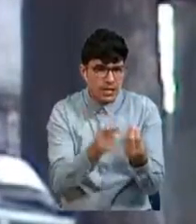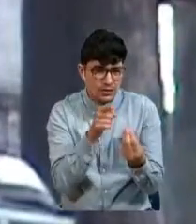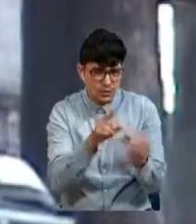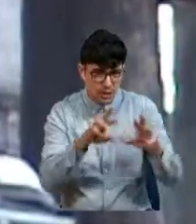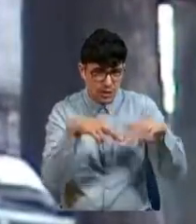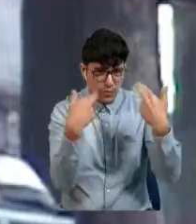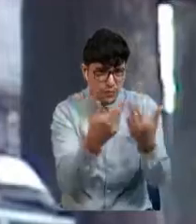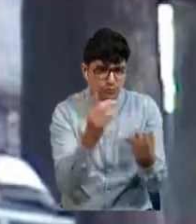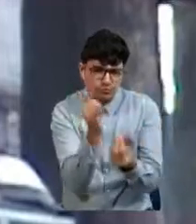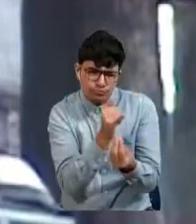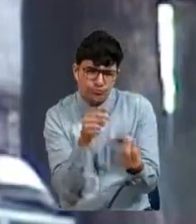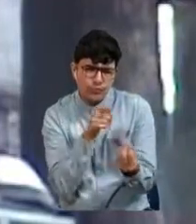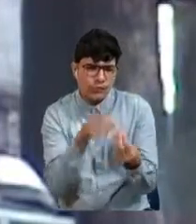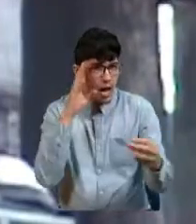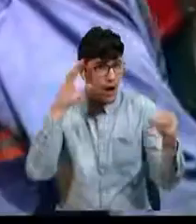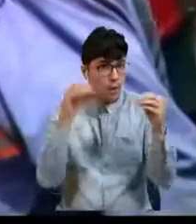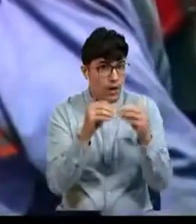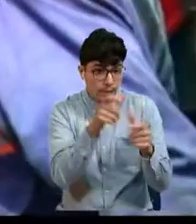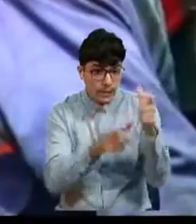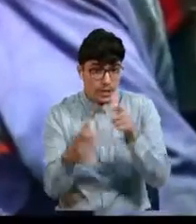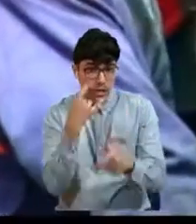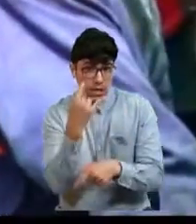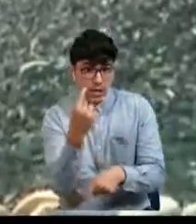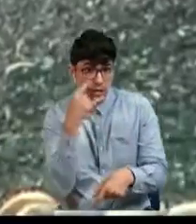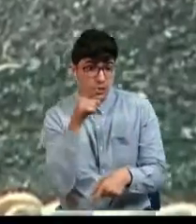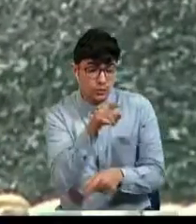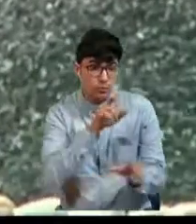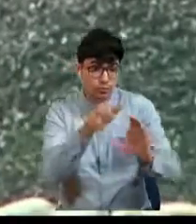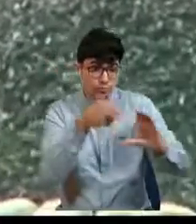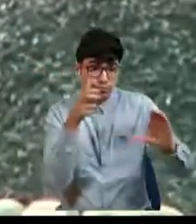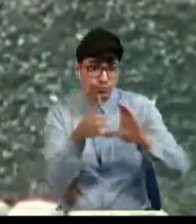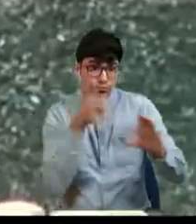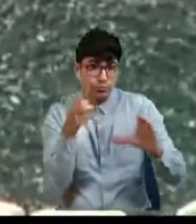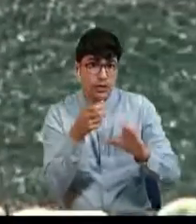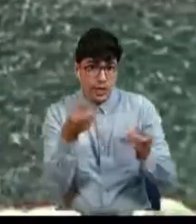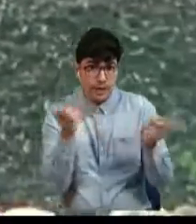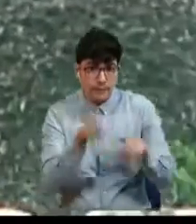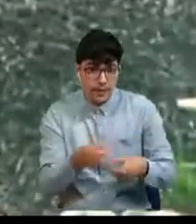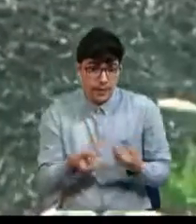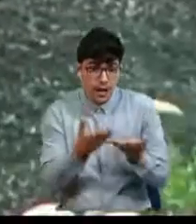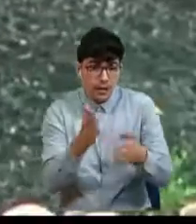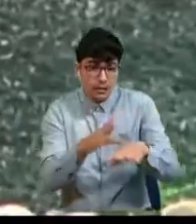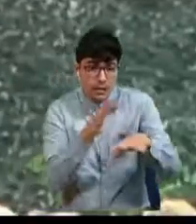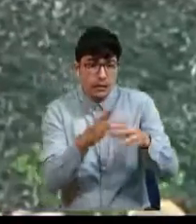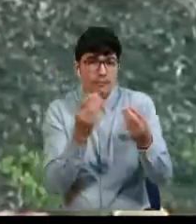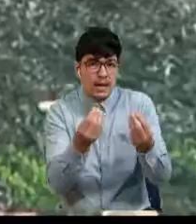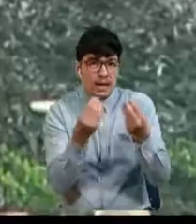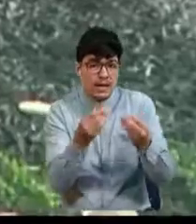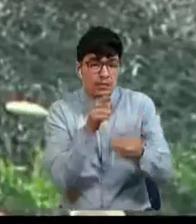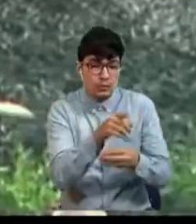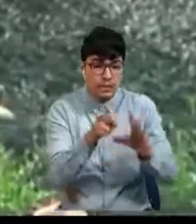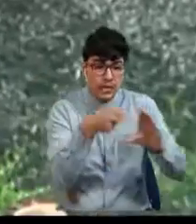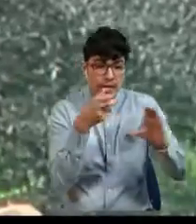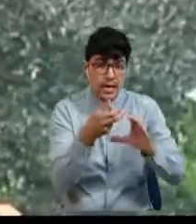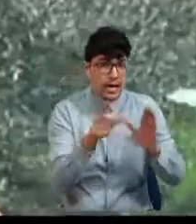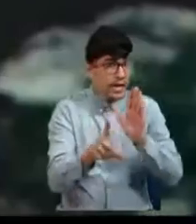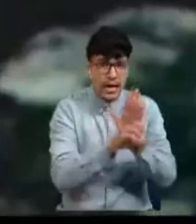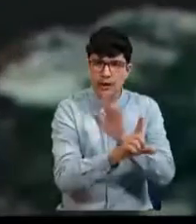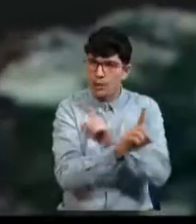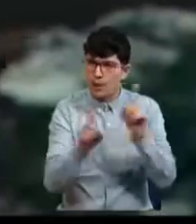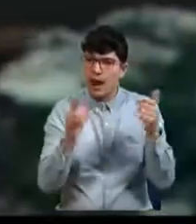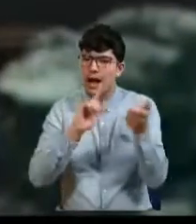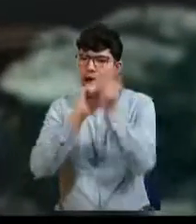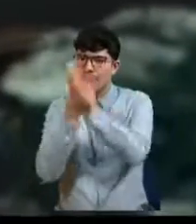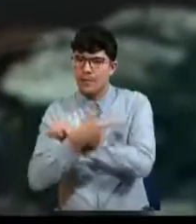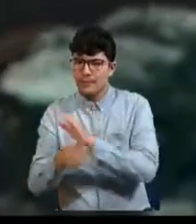junta directiva un acuerdo con los interesados en las actividades de extracción minera un incentivo permanente para la formalización de la pequeña minería más